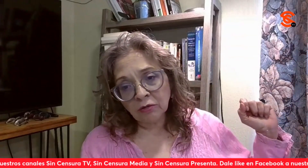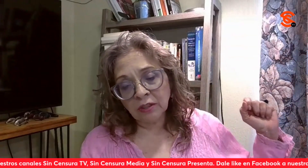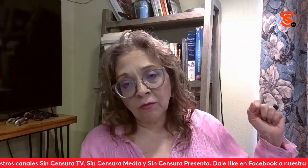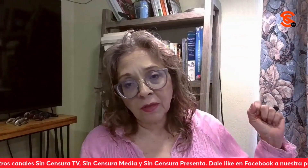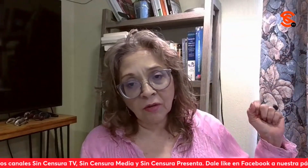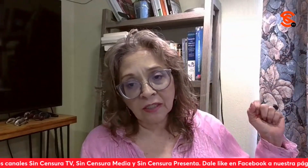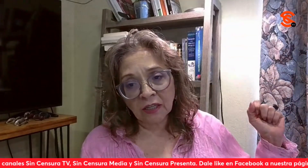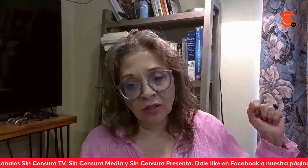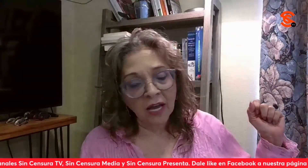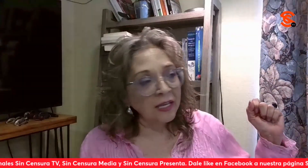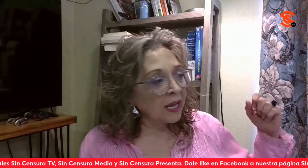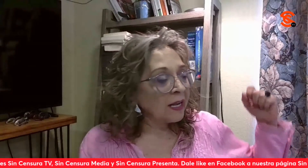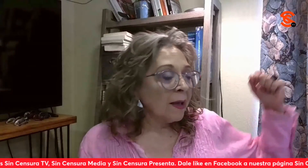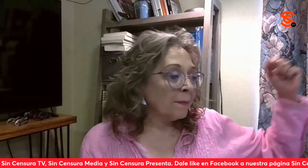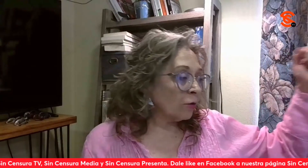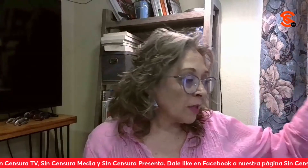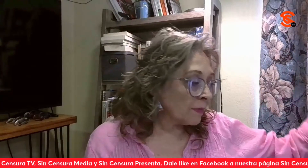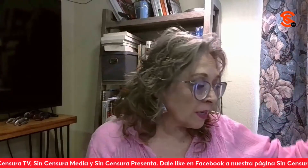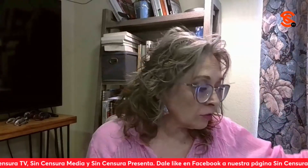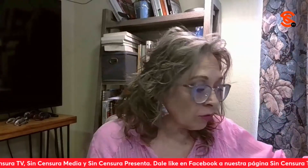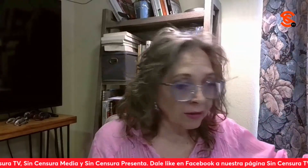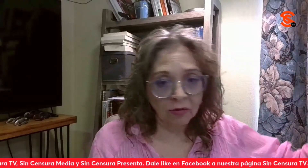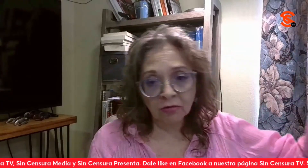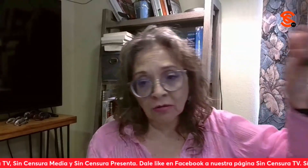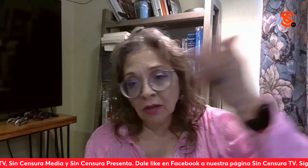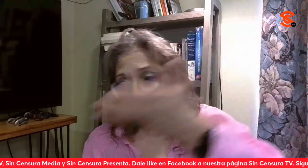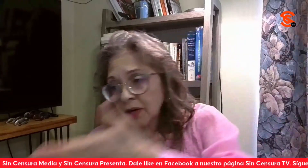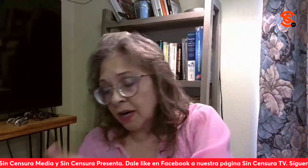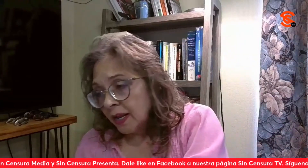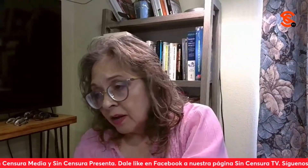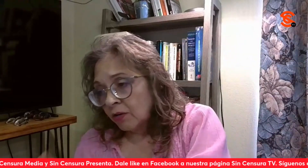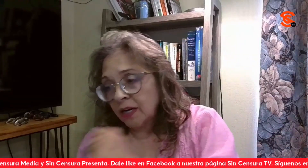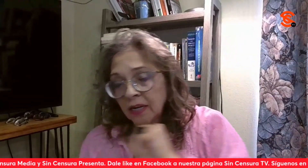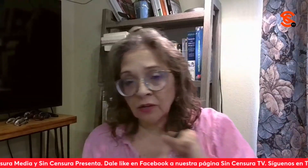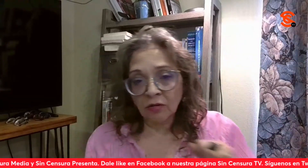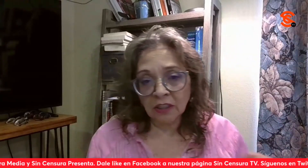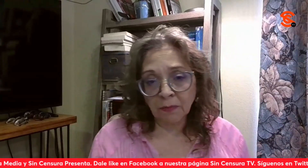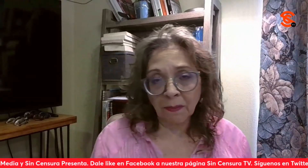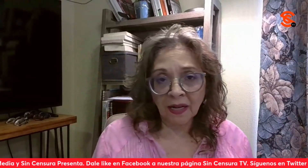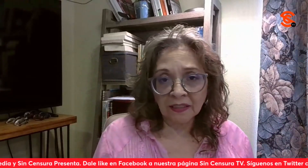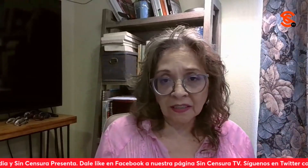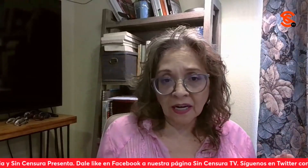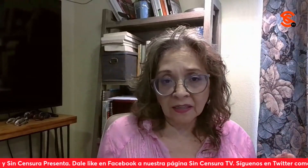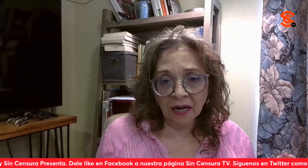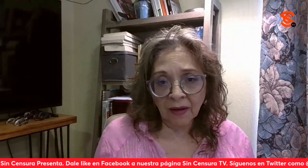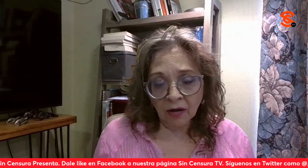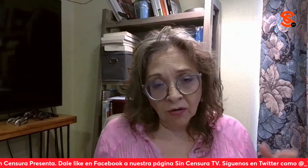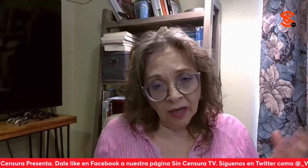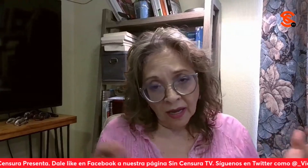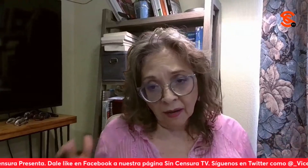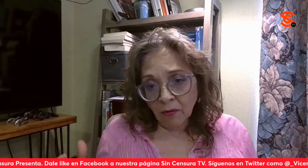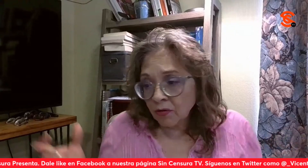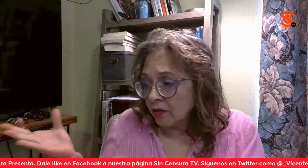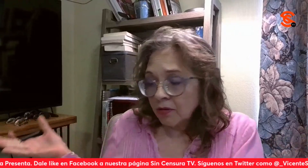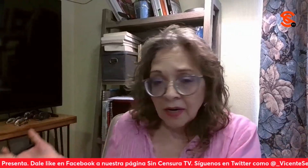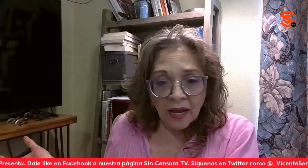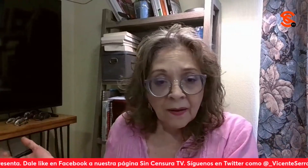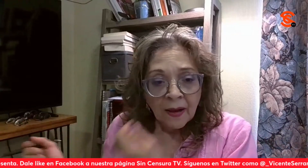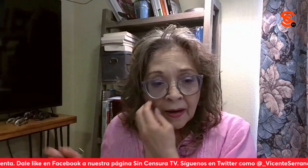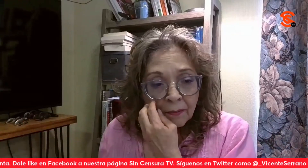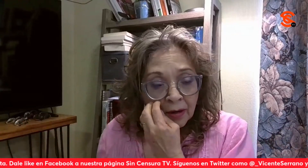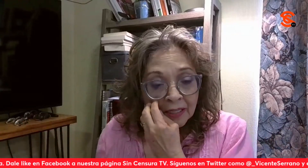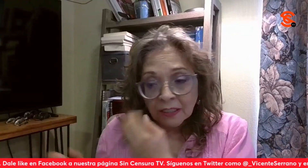a la compañera Claudia Sheinbaum. Y en este diagnóstico que hago, lo que digo